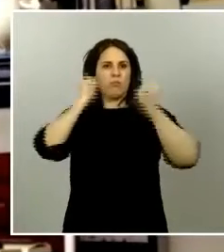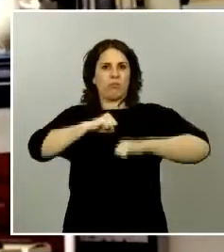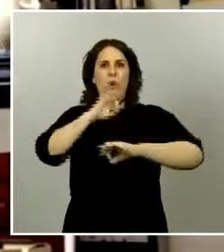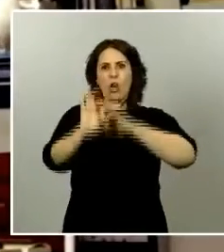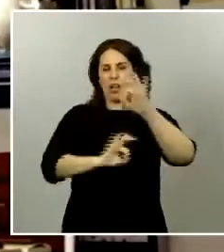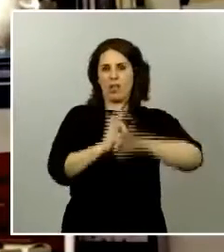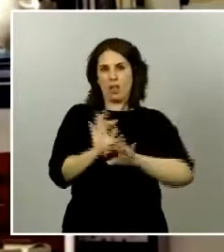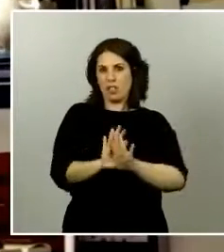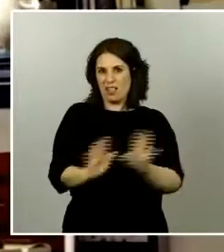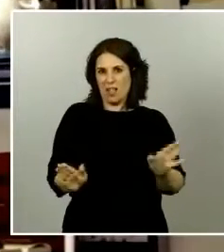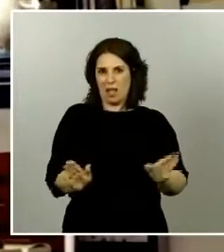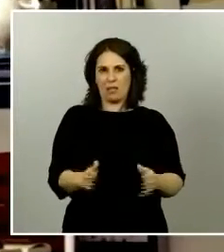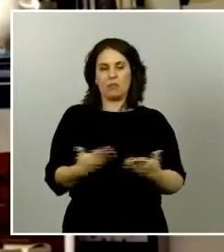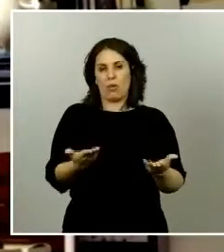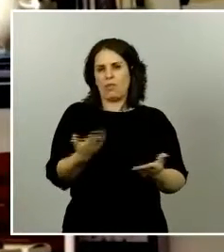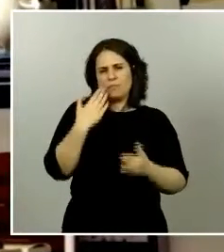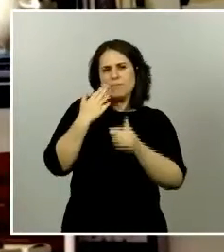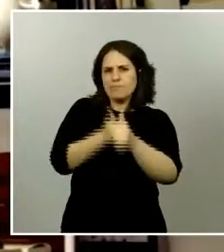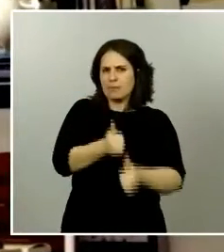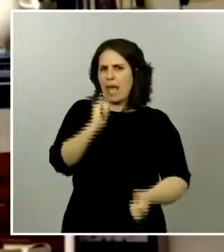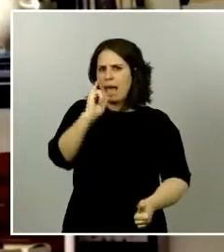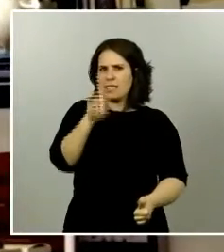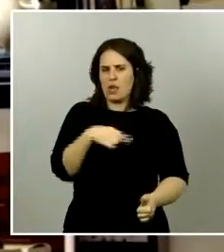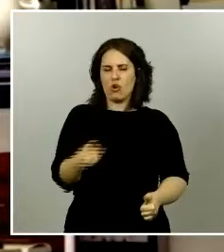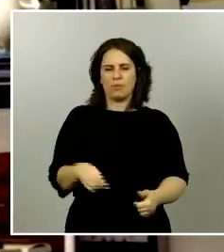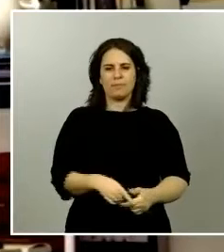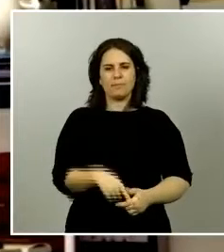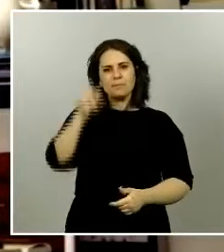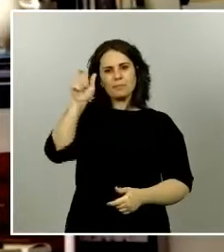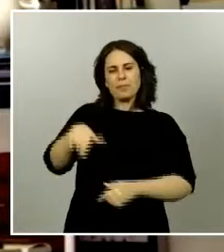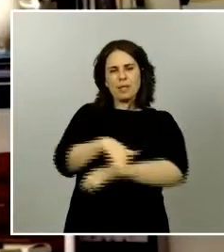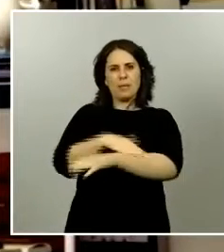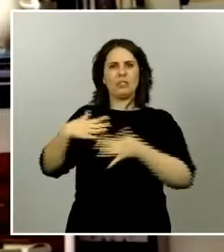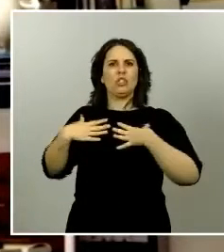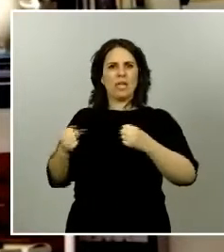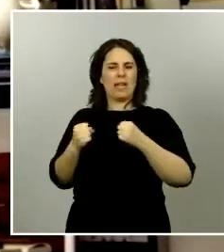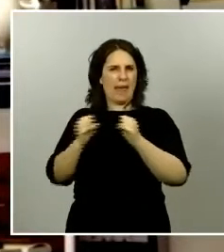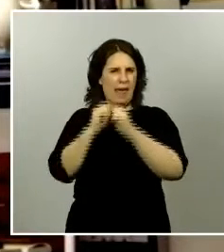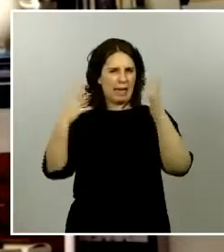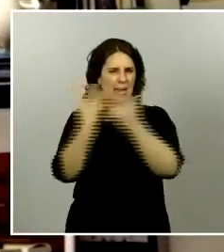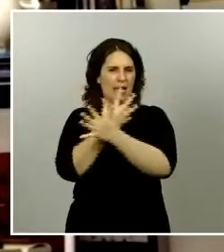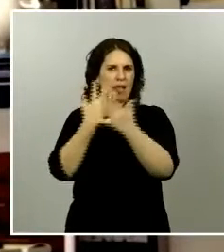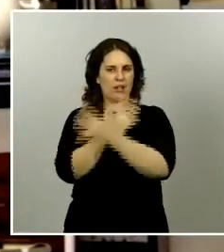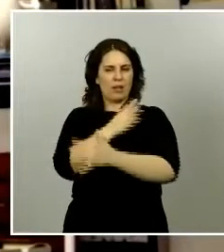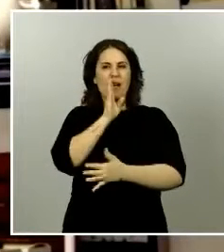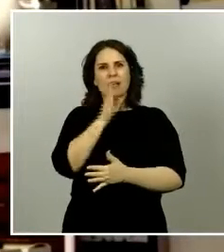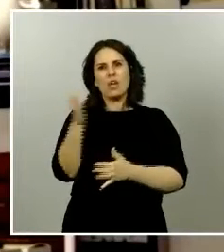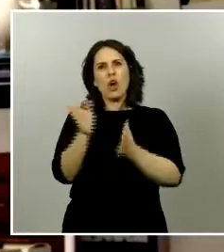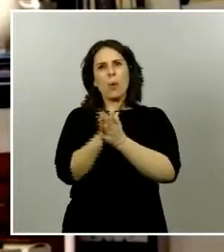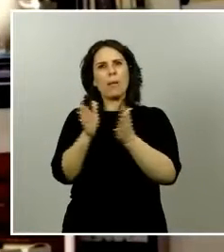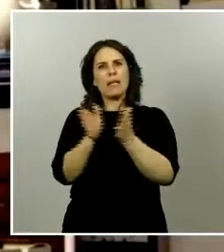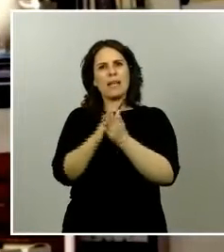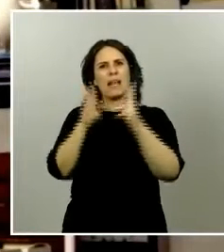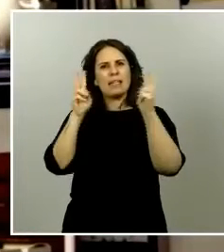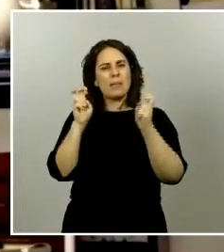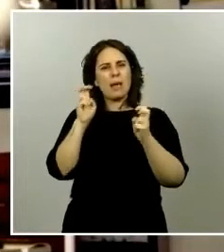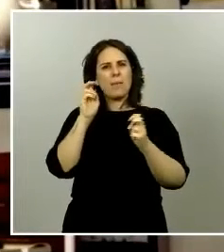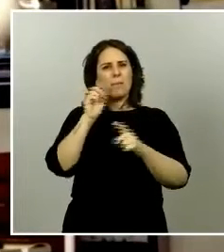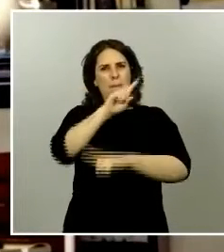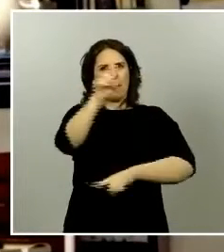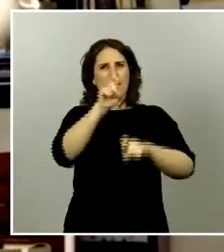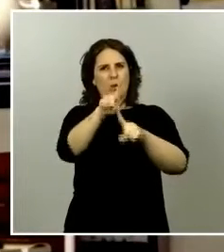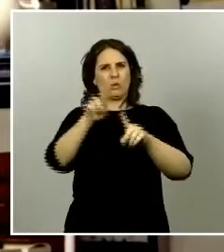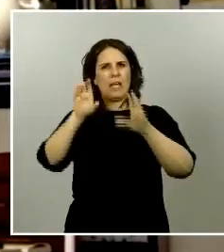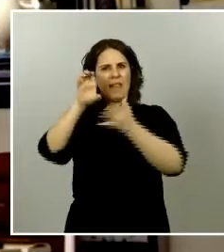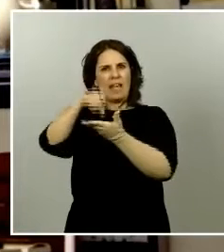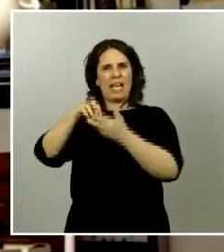los profesores se organicen para ello. Y luego, para el ministro de Sanidad, una aclaración. A pregunta de la